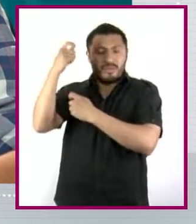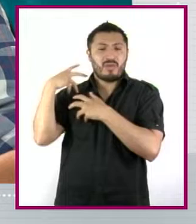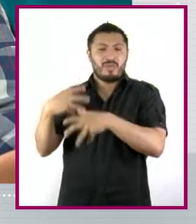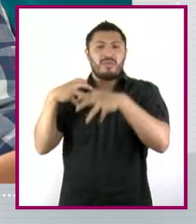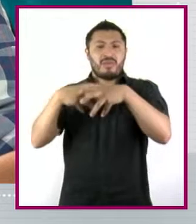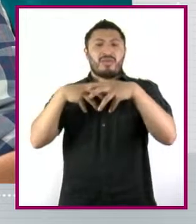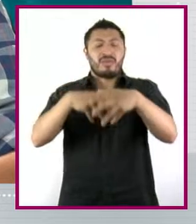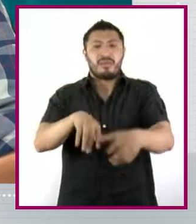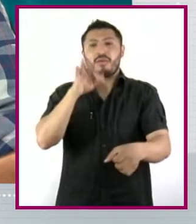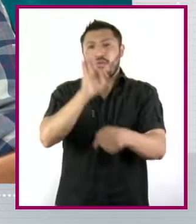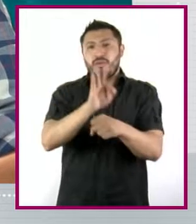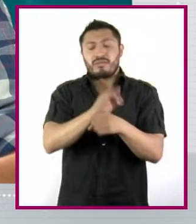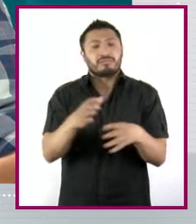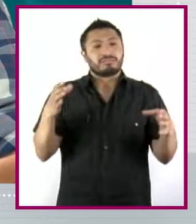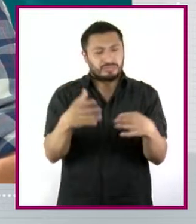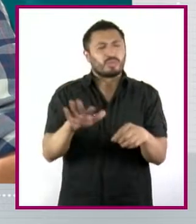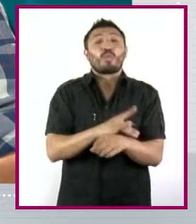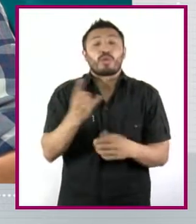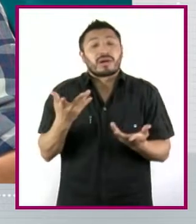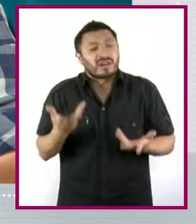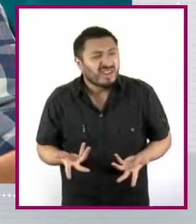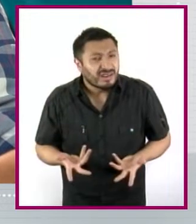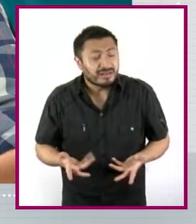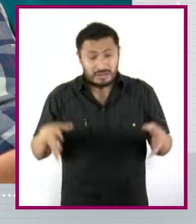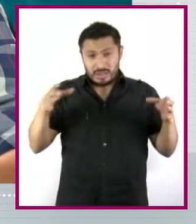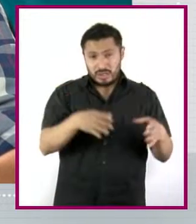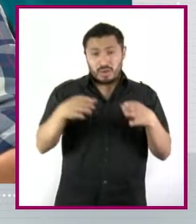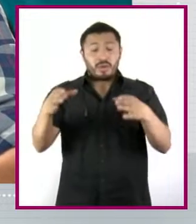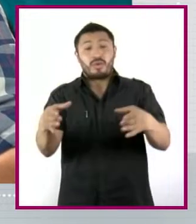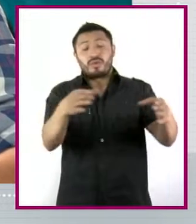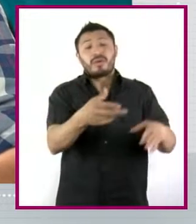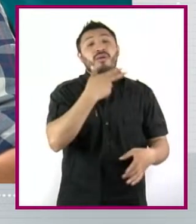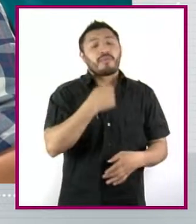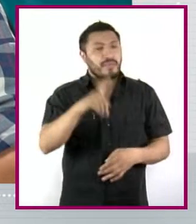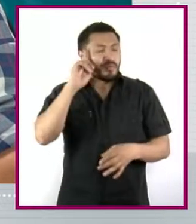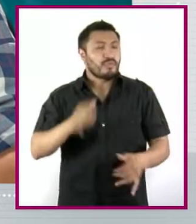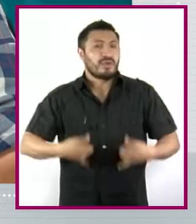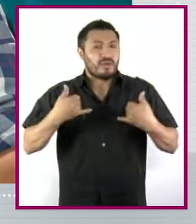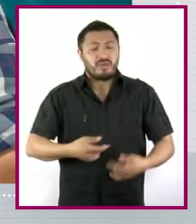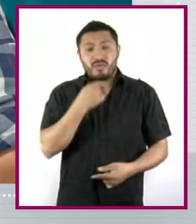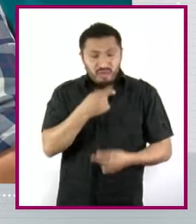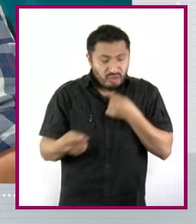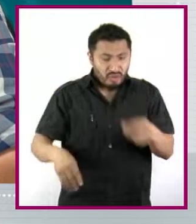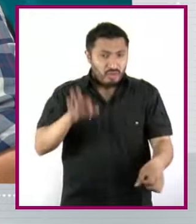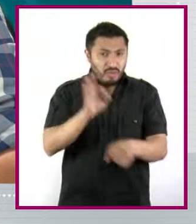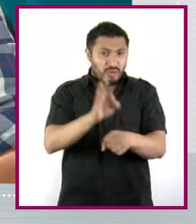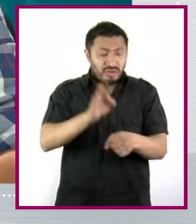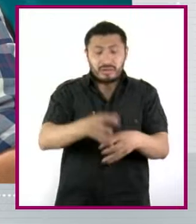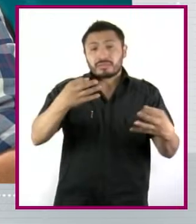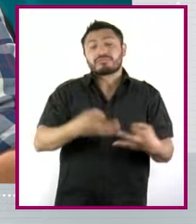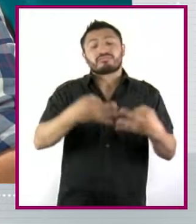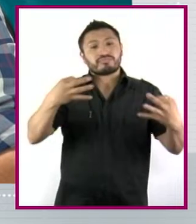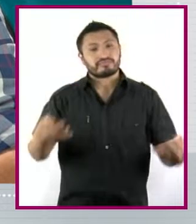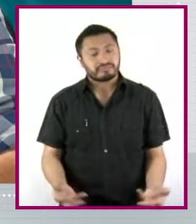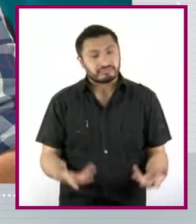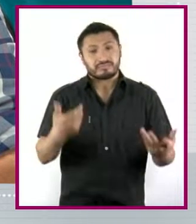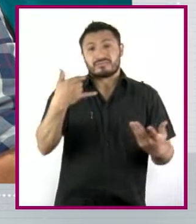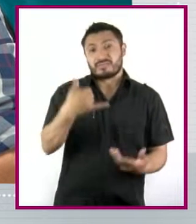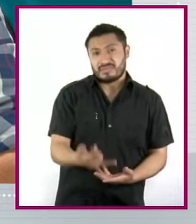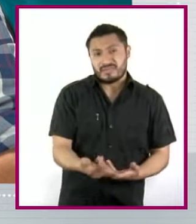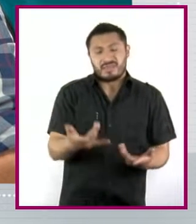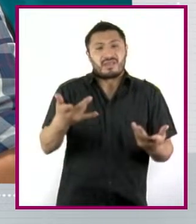proteger su comunidad? ¿Por qué las comunidades, hombres, mujeres, jóvenes y niños, defienden solo su territorio, bienes,